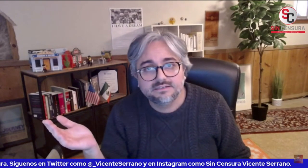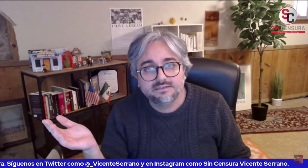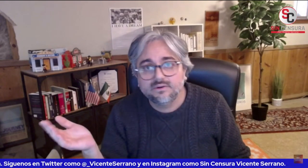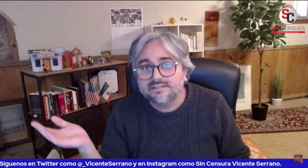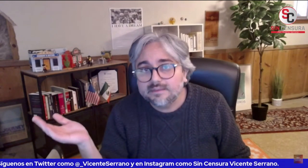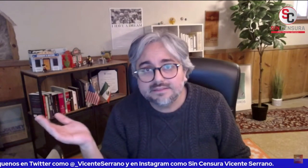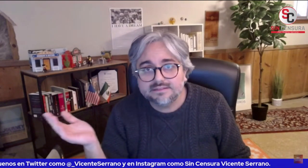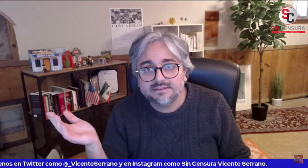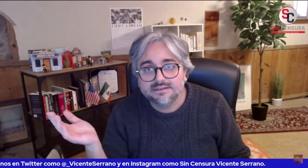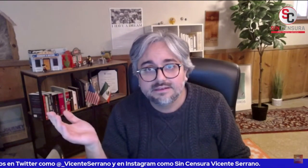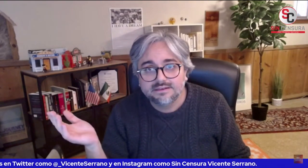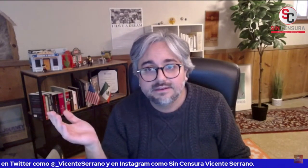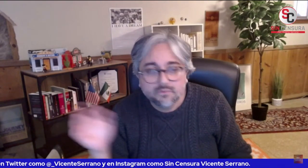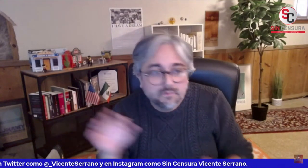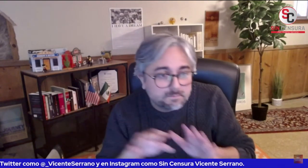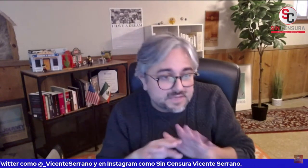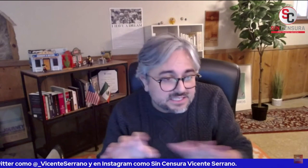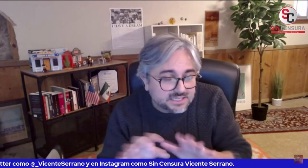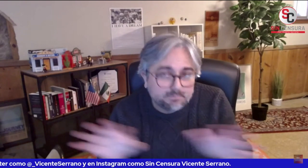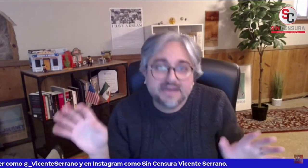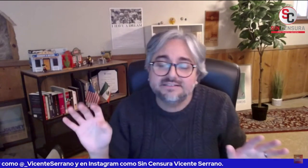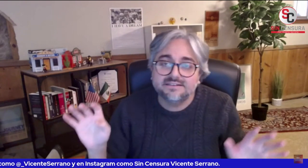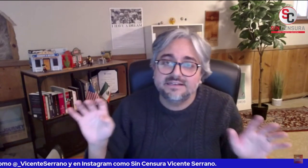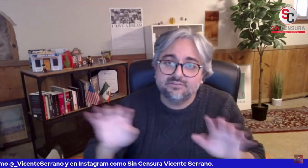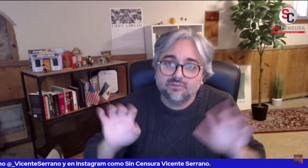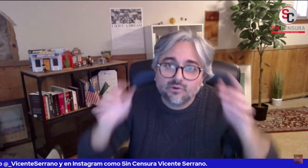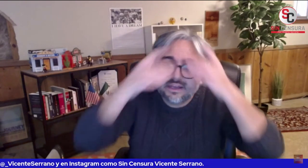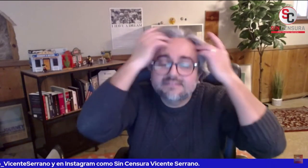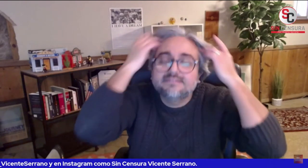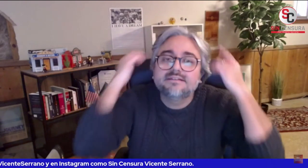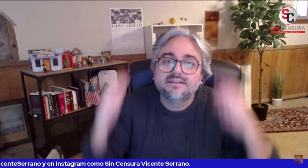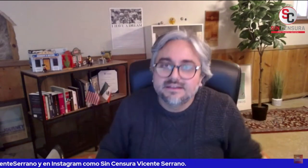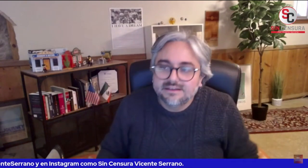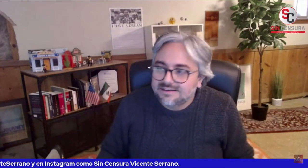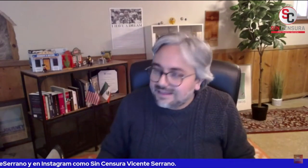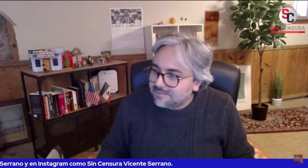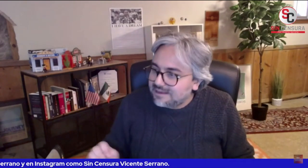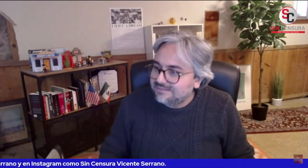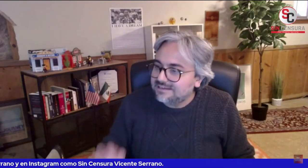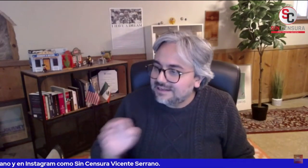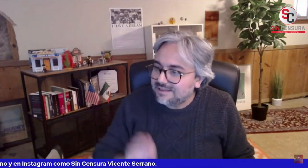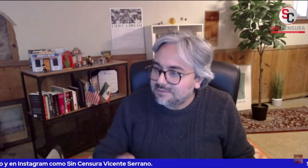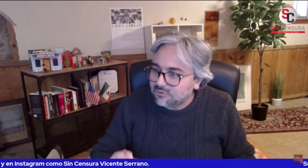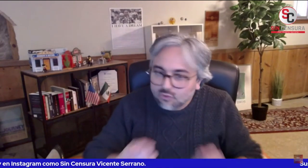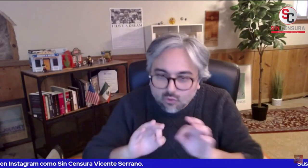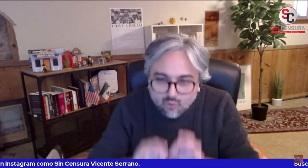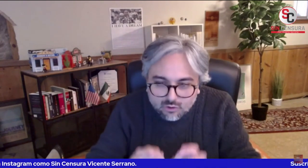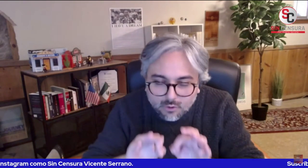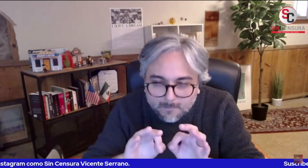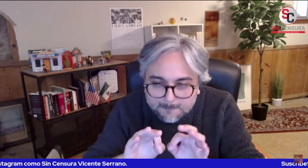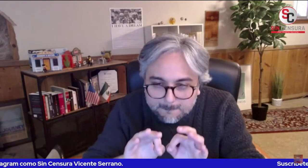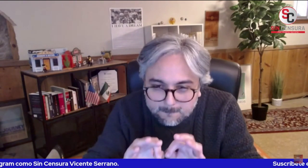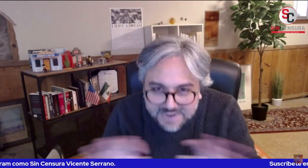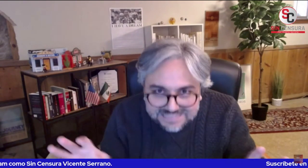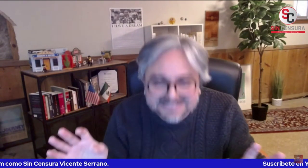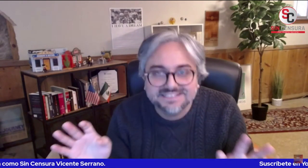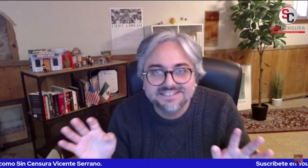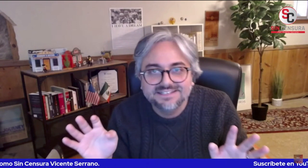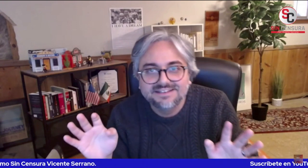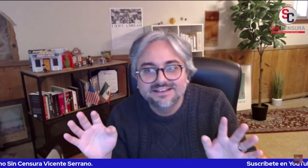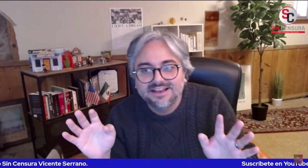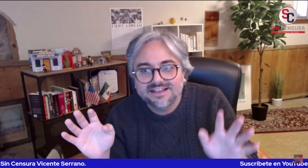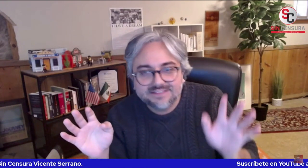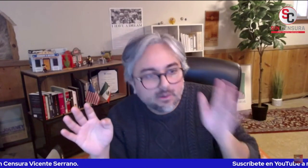parche, honestamente. Un pinche parche, eso es lo que es. Nada más y nada menos. Un